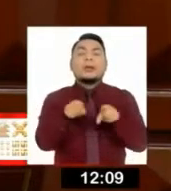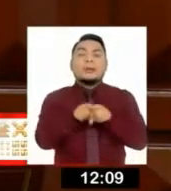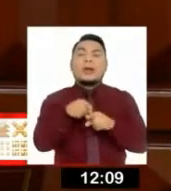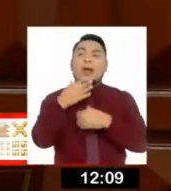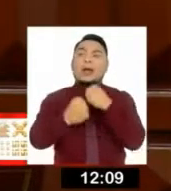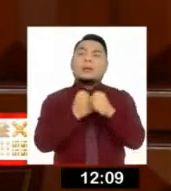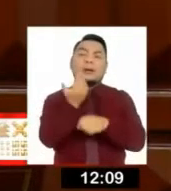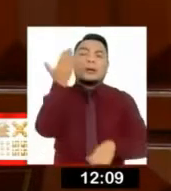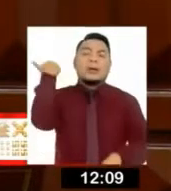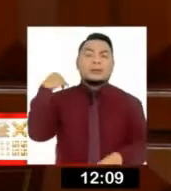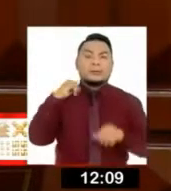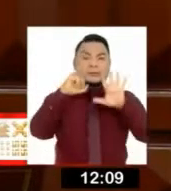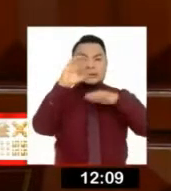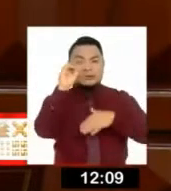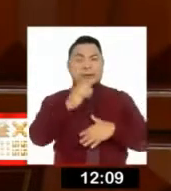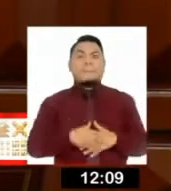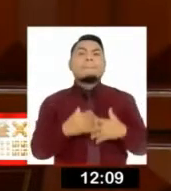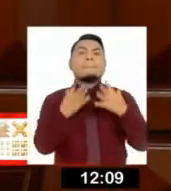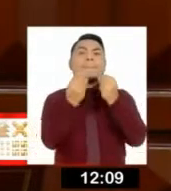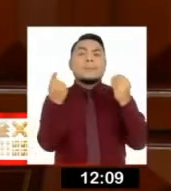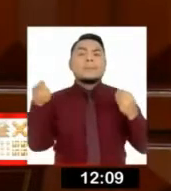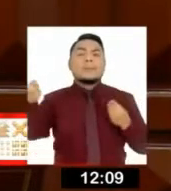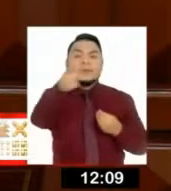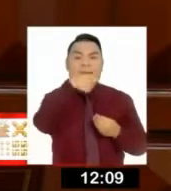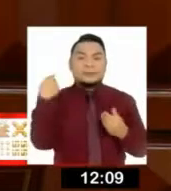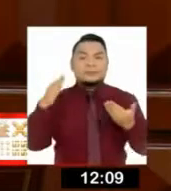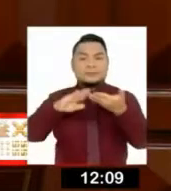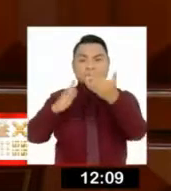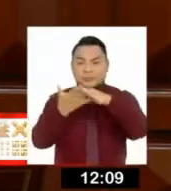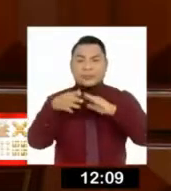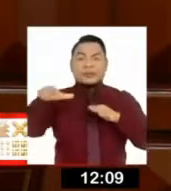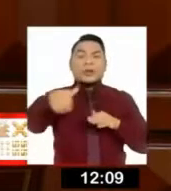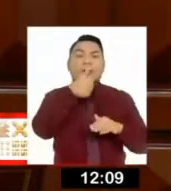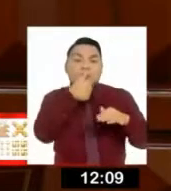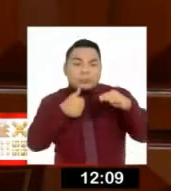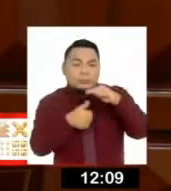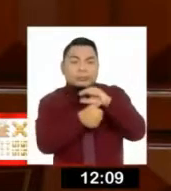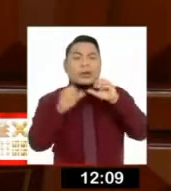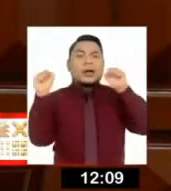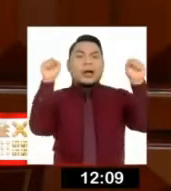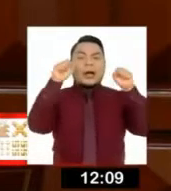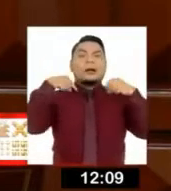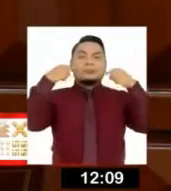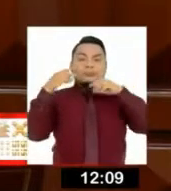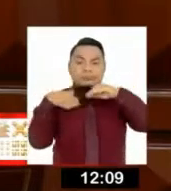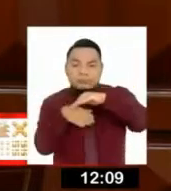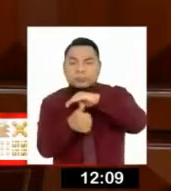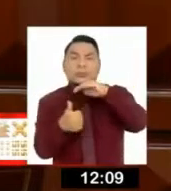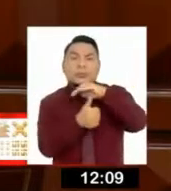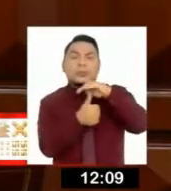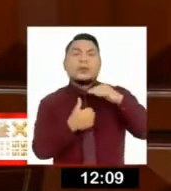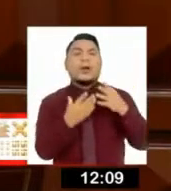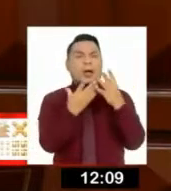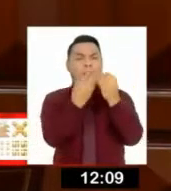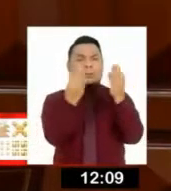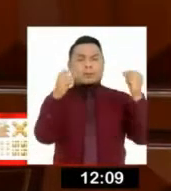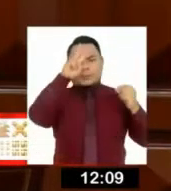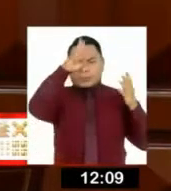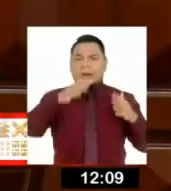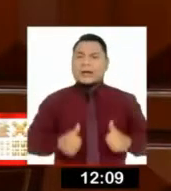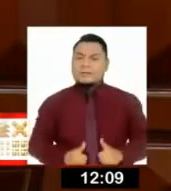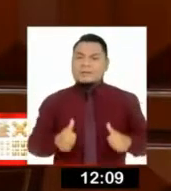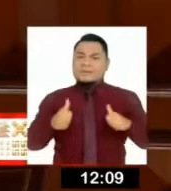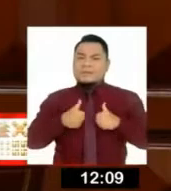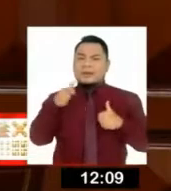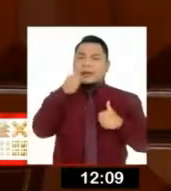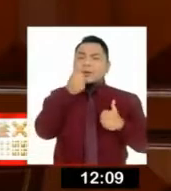años 60, muchas haciendas se vendían con campesinos adentro. Incontables peruanos seguíamos